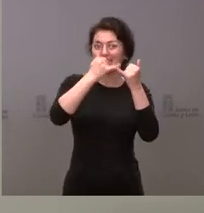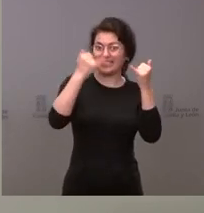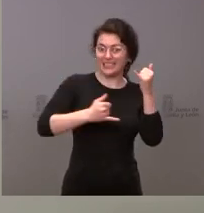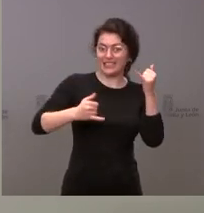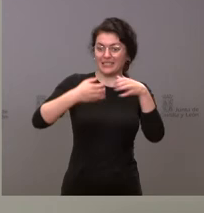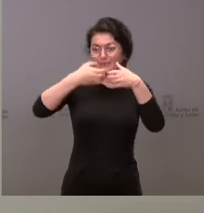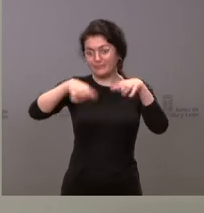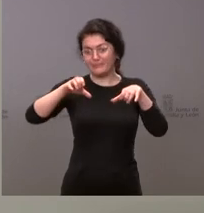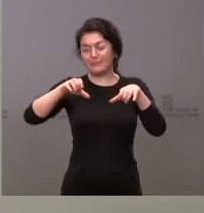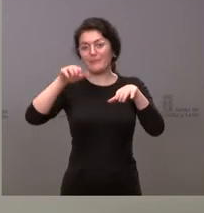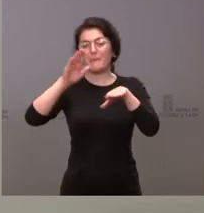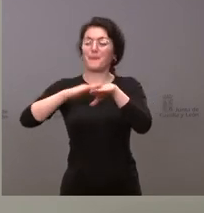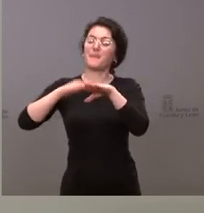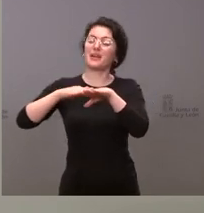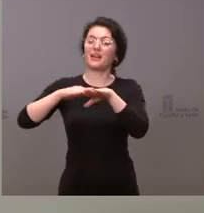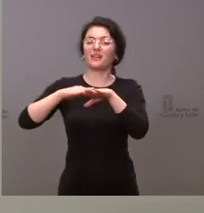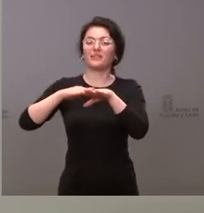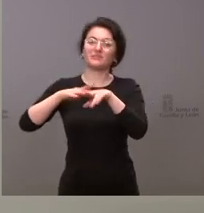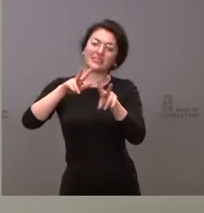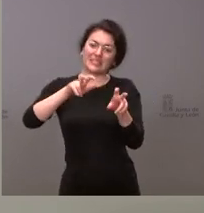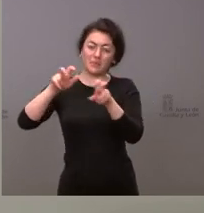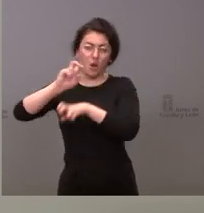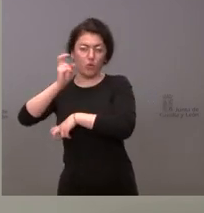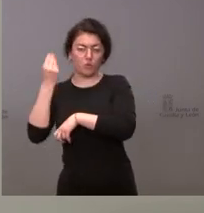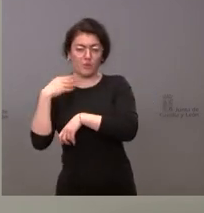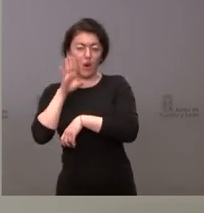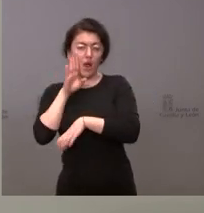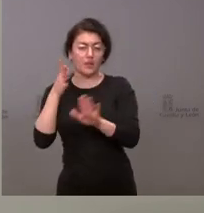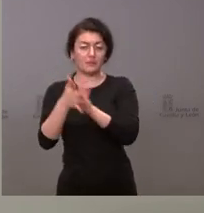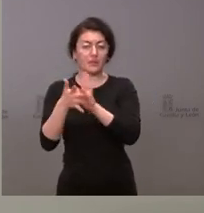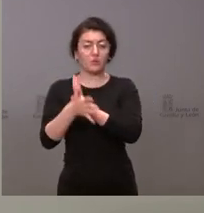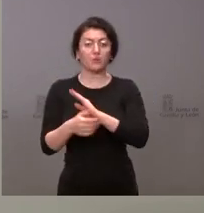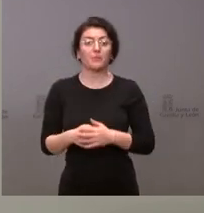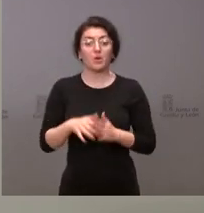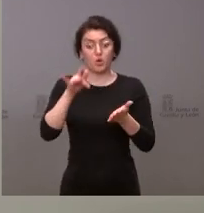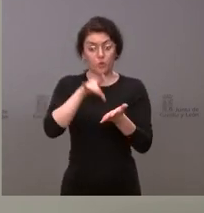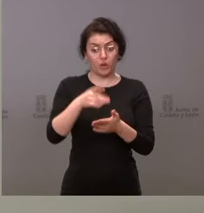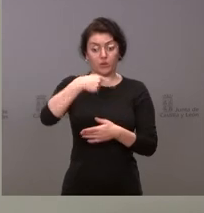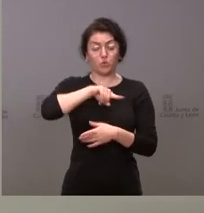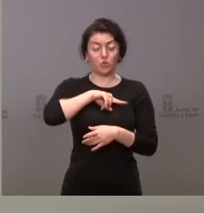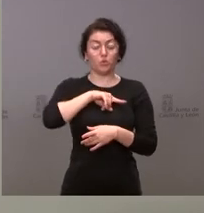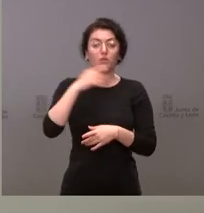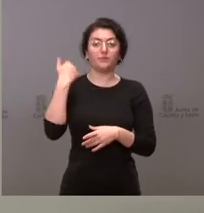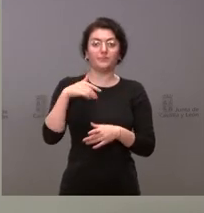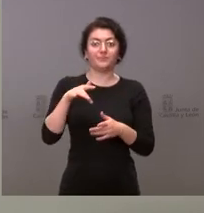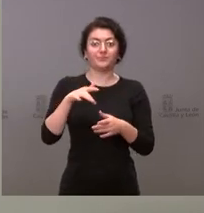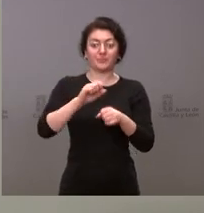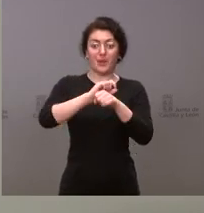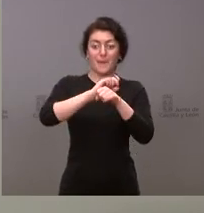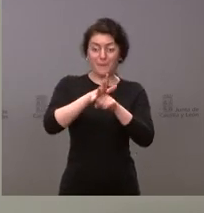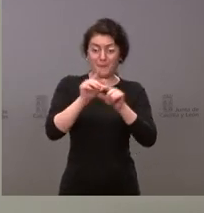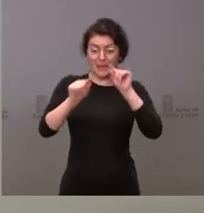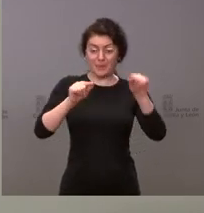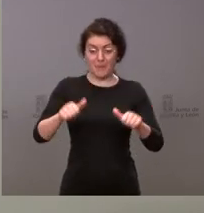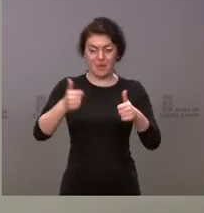finalidades que les hemos venido y viendo no obstante lo cual nosotros desde el inicio de la pandemia y es un dato que está disponible todavía hoy en la